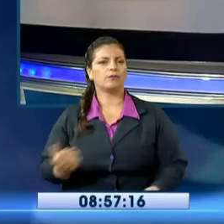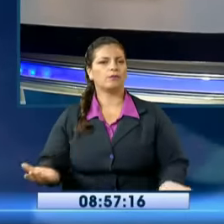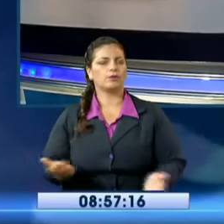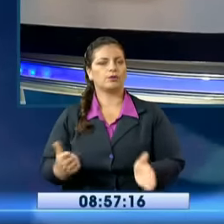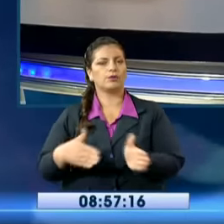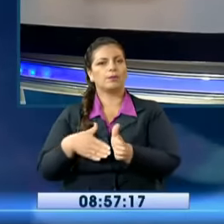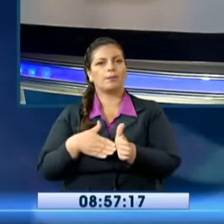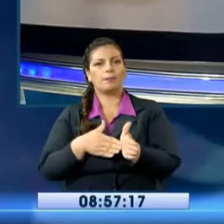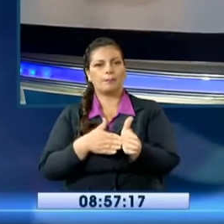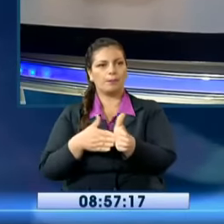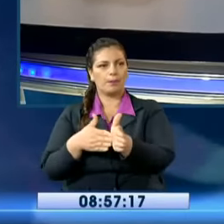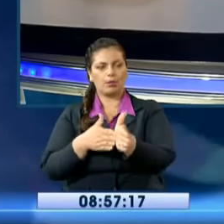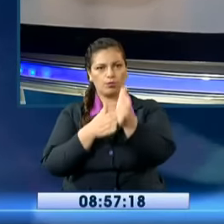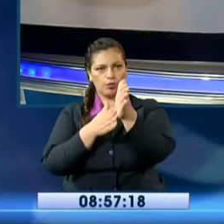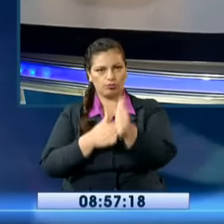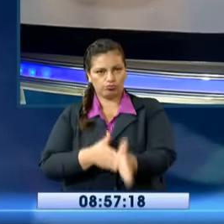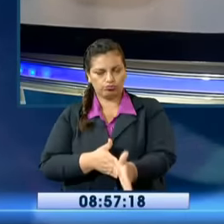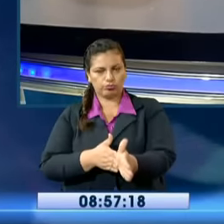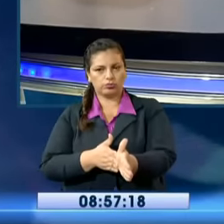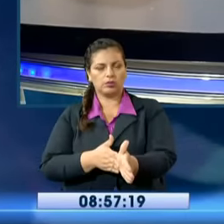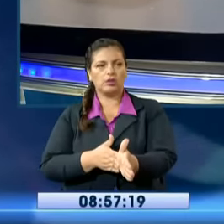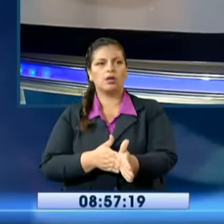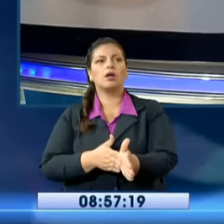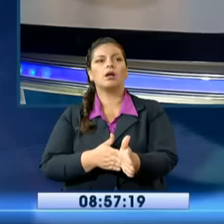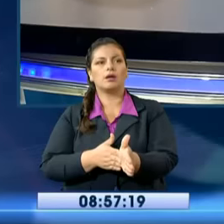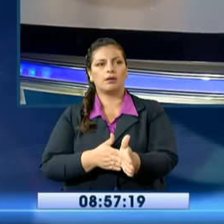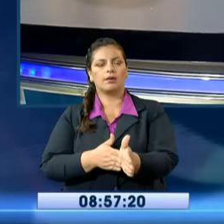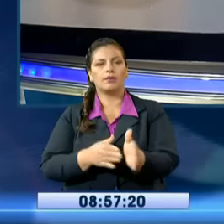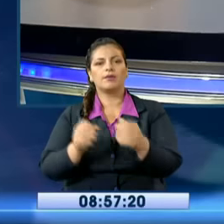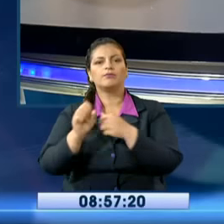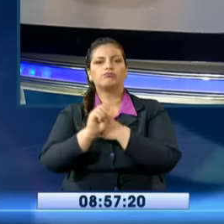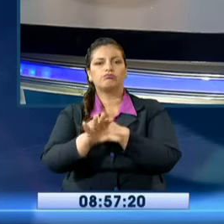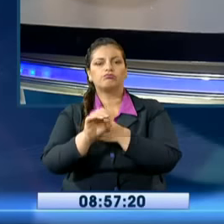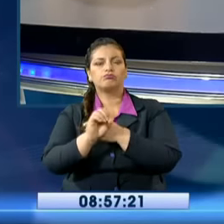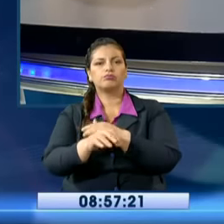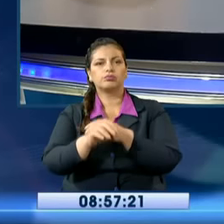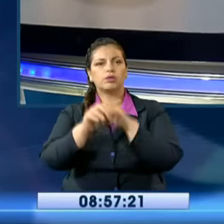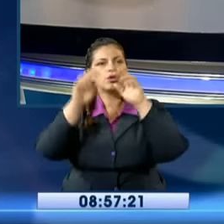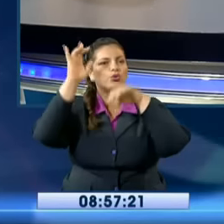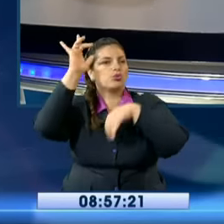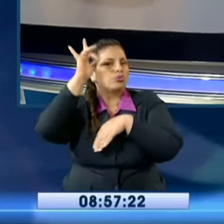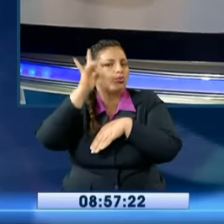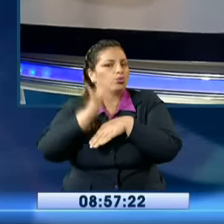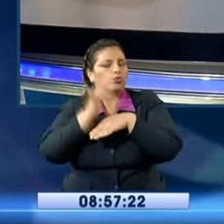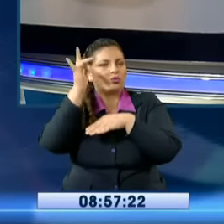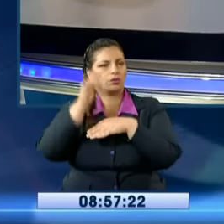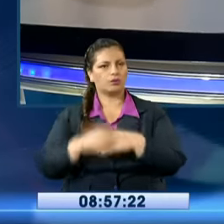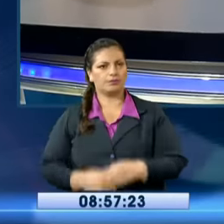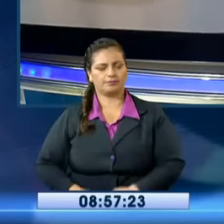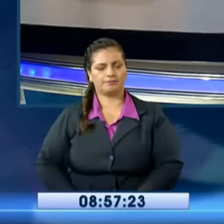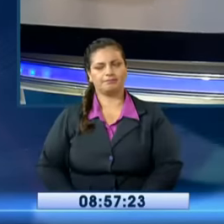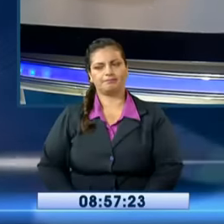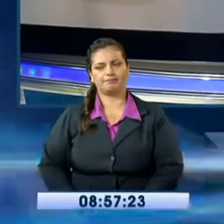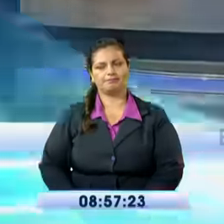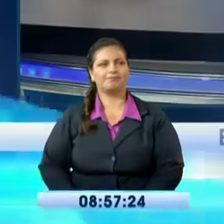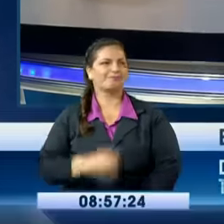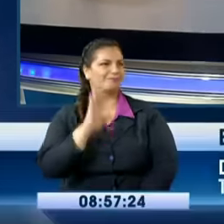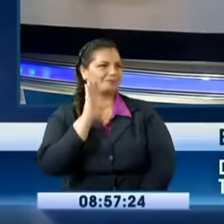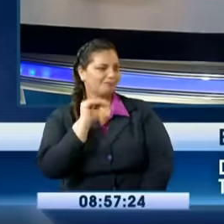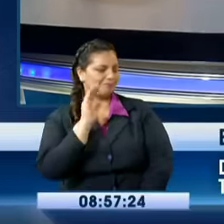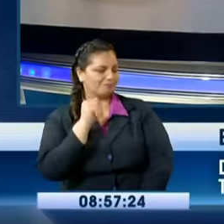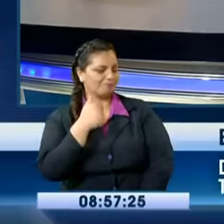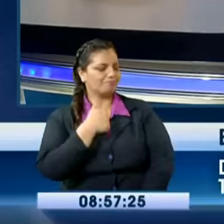no te toque. Enrique, nuevamente contigo. Hola, ¿qué tal? Buenos días, Hugo Roselena. Fíjate que yo estaba aquí un poco viendo el